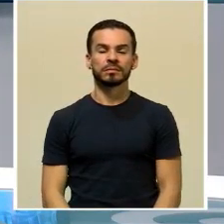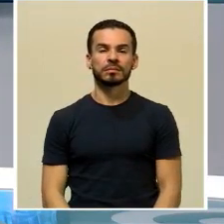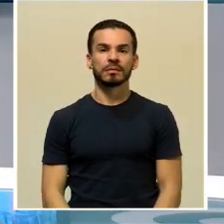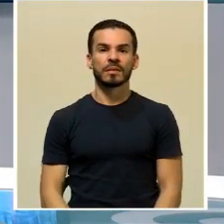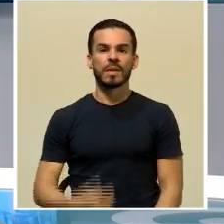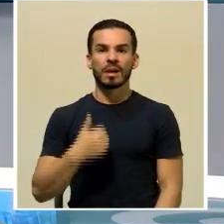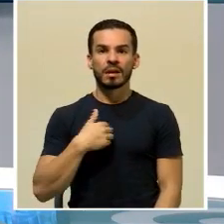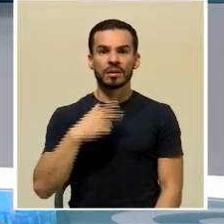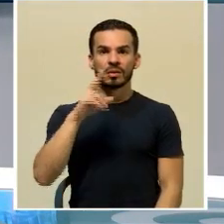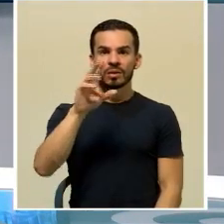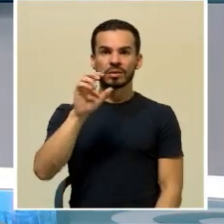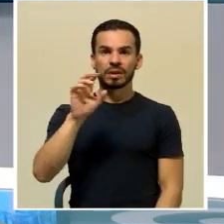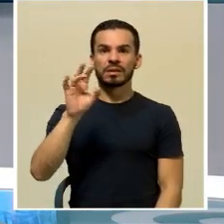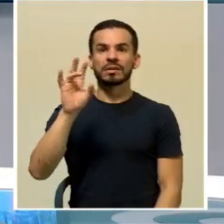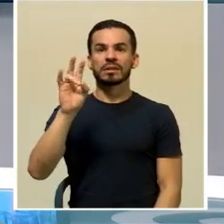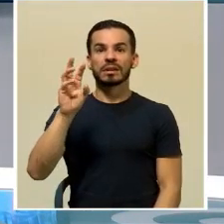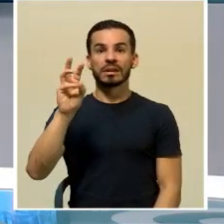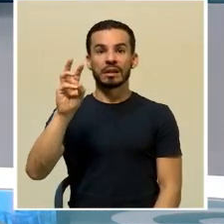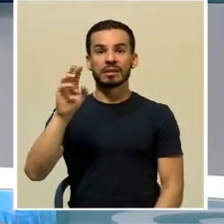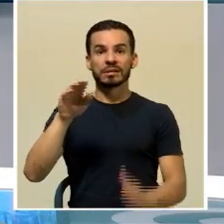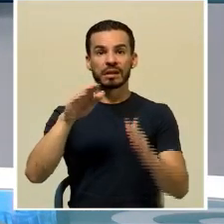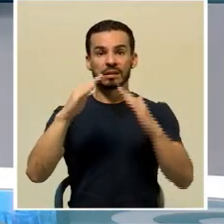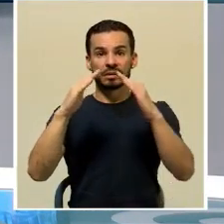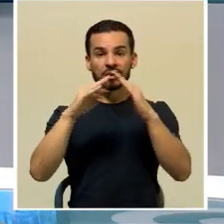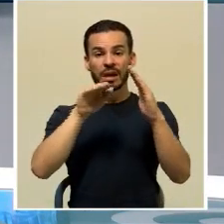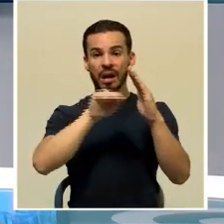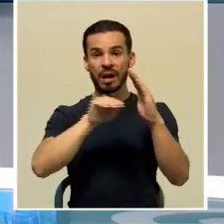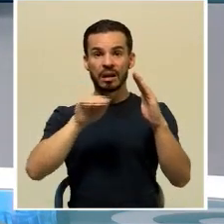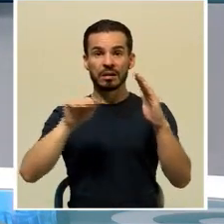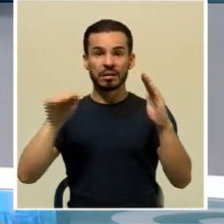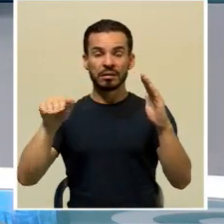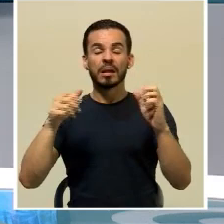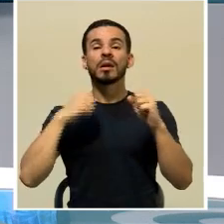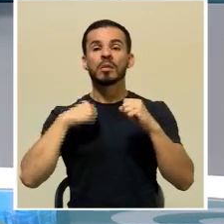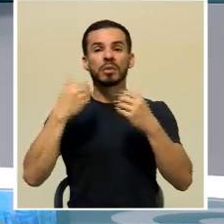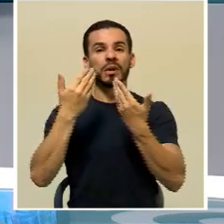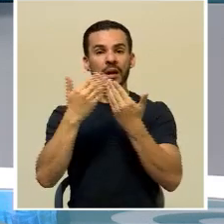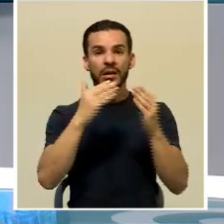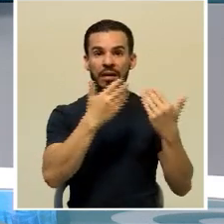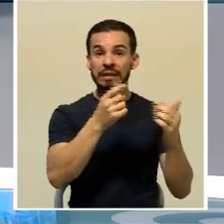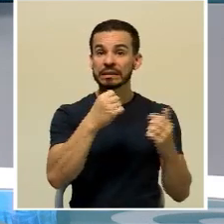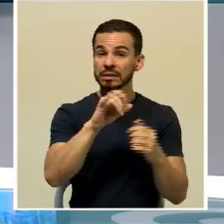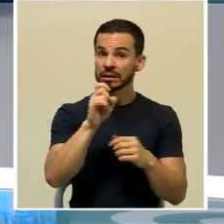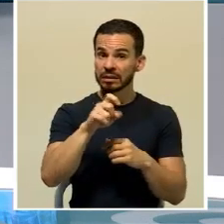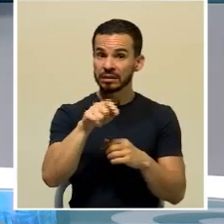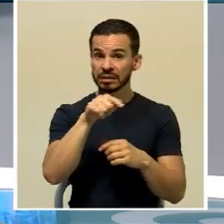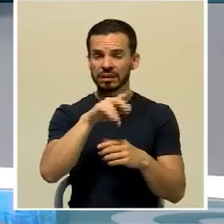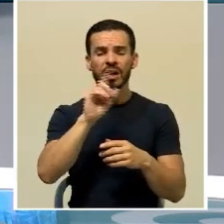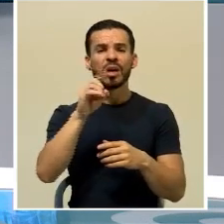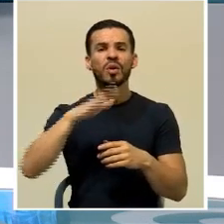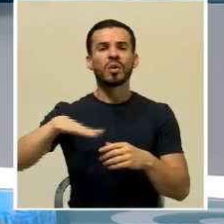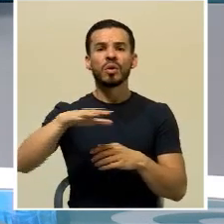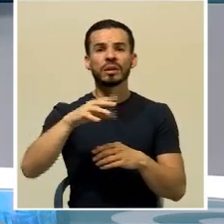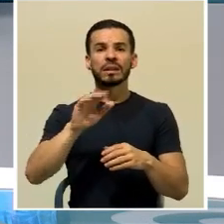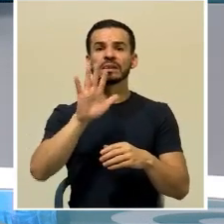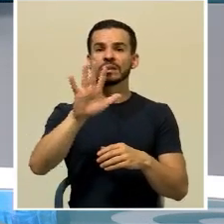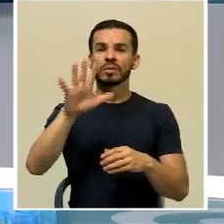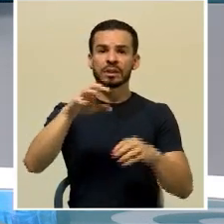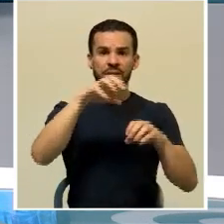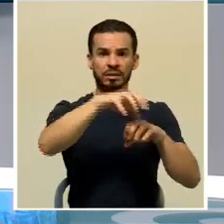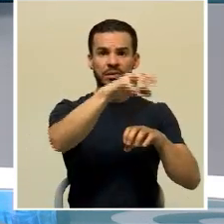Hay 266 albergues que podrían habilitarse de ser necesario y están ubicados en